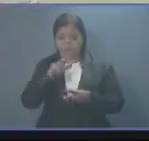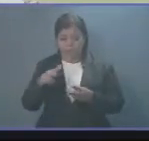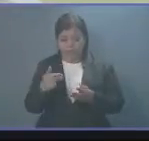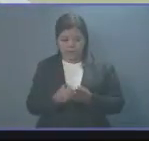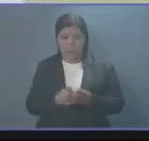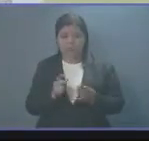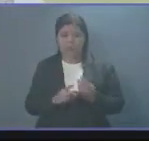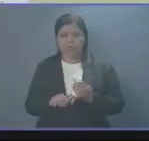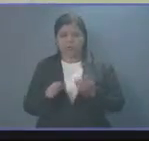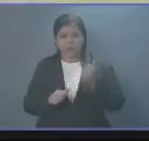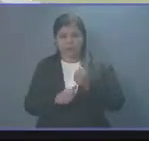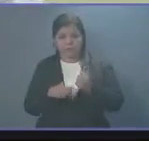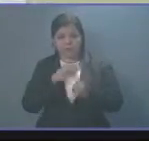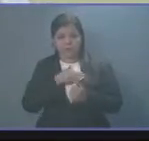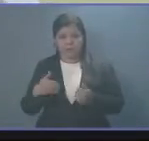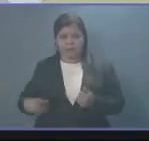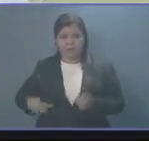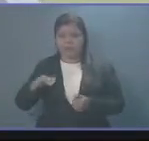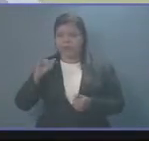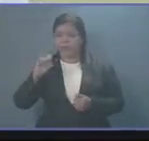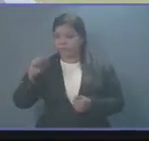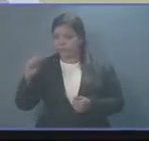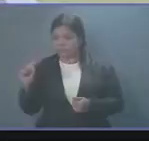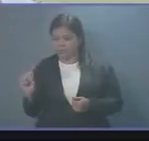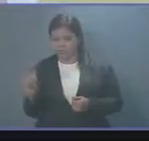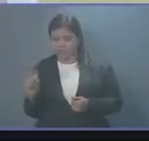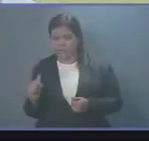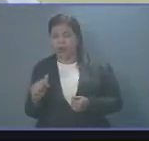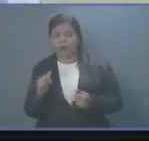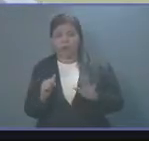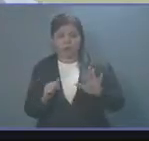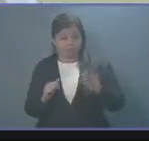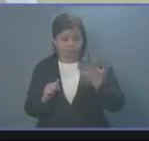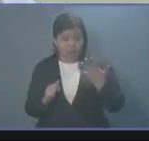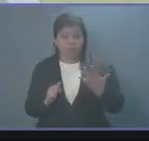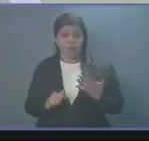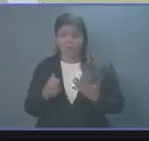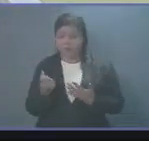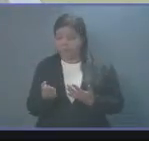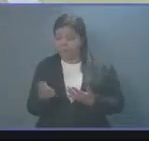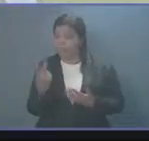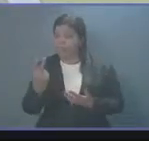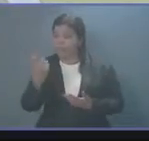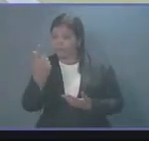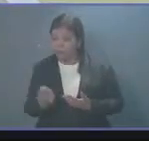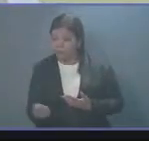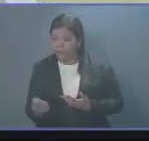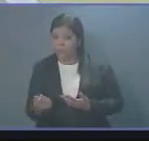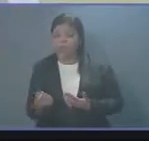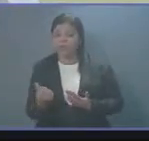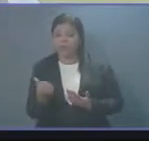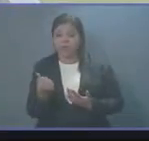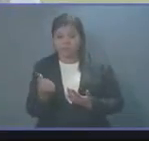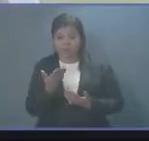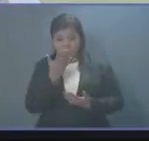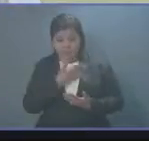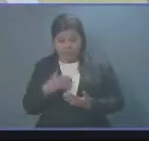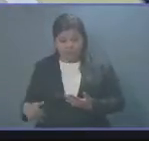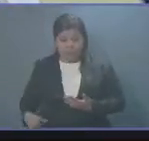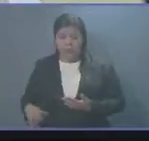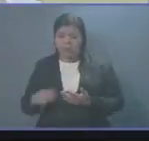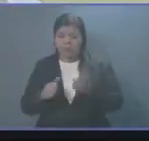y Vicepresidente de Lista. Quinto, que a casi dos meses de este nuevo mandato presidencial, varios de